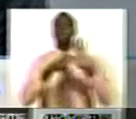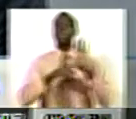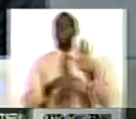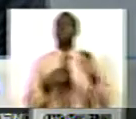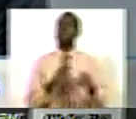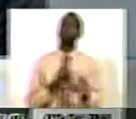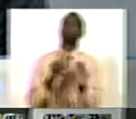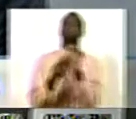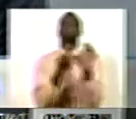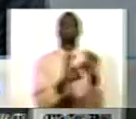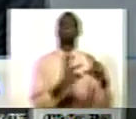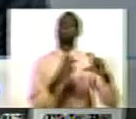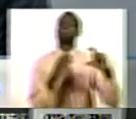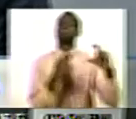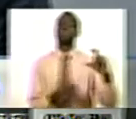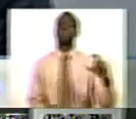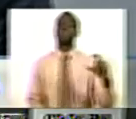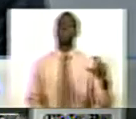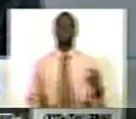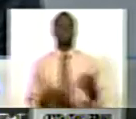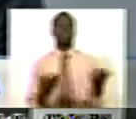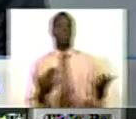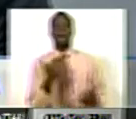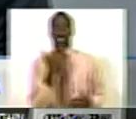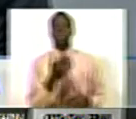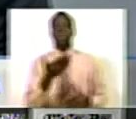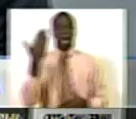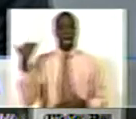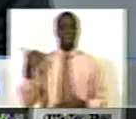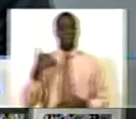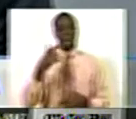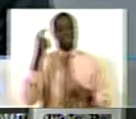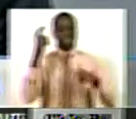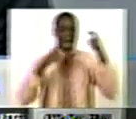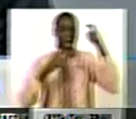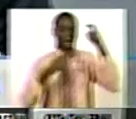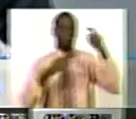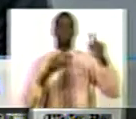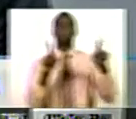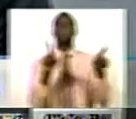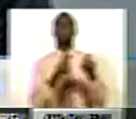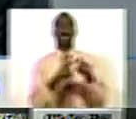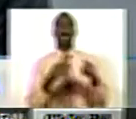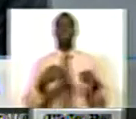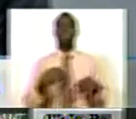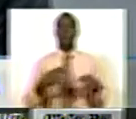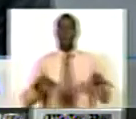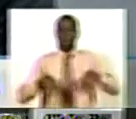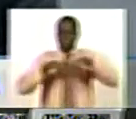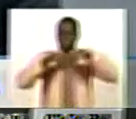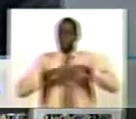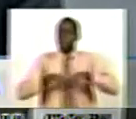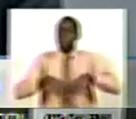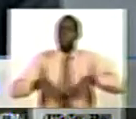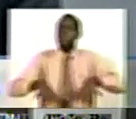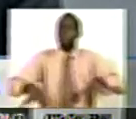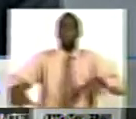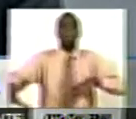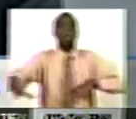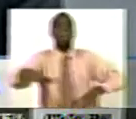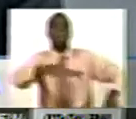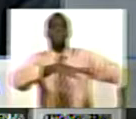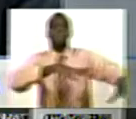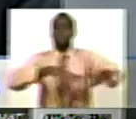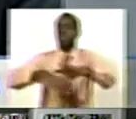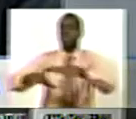y es un llamado a lo que llamó alguna vez el comandante Chávez, la repolarización de la sociedad, debido a